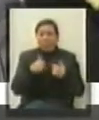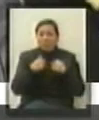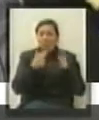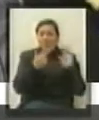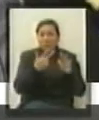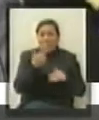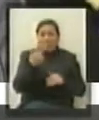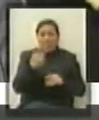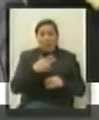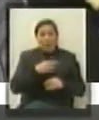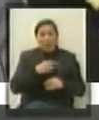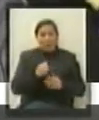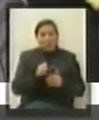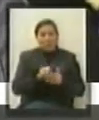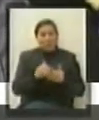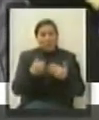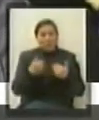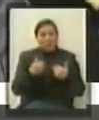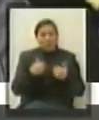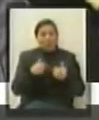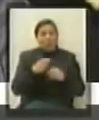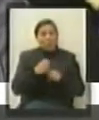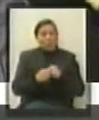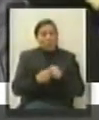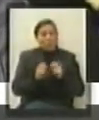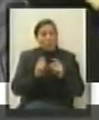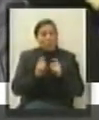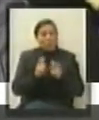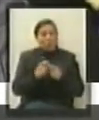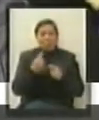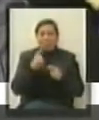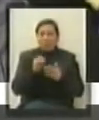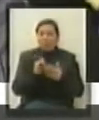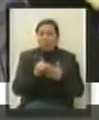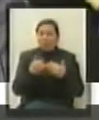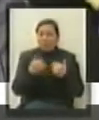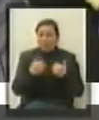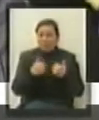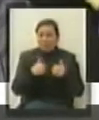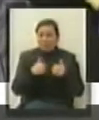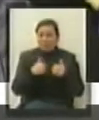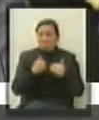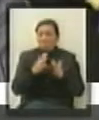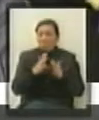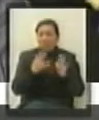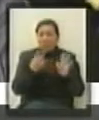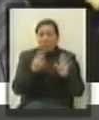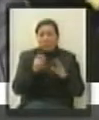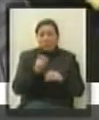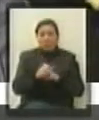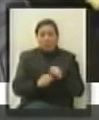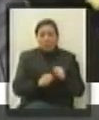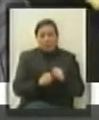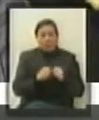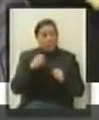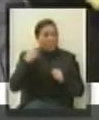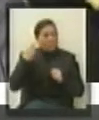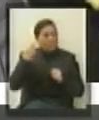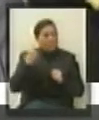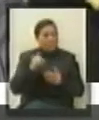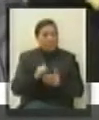83 años, ya ha tenido varios años de congresista y, por supuesto, tiene más o menos 70 años de